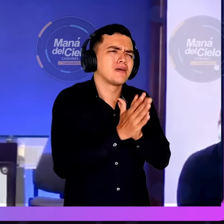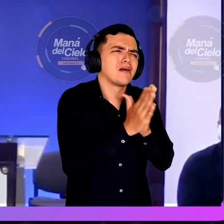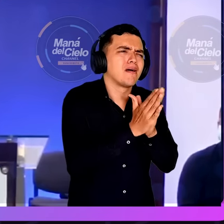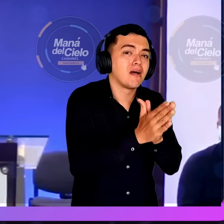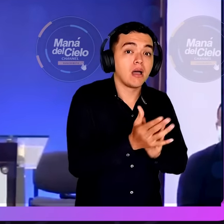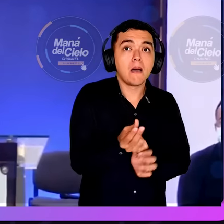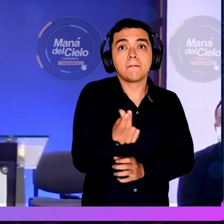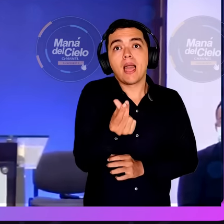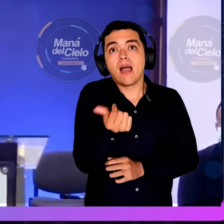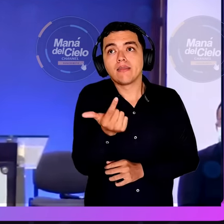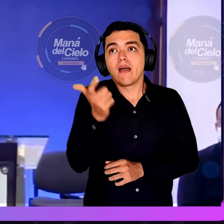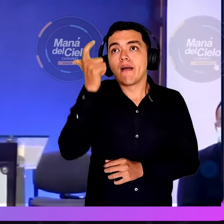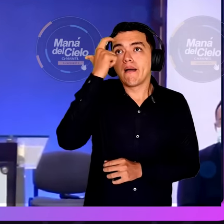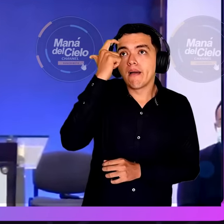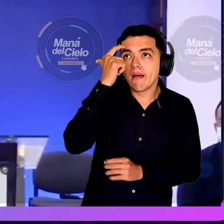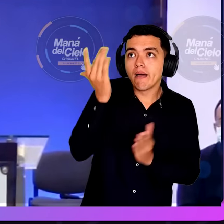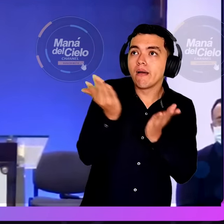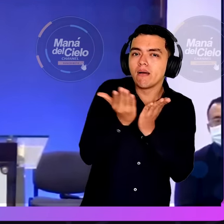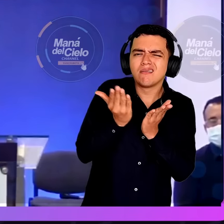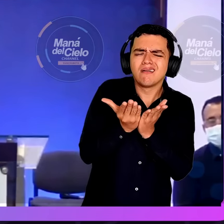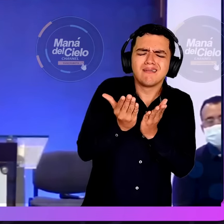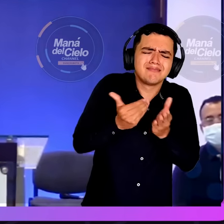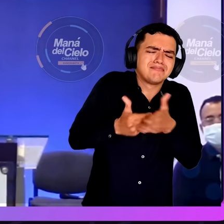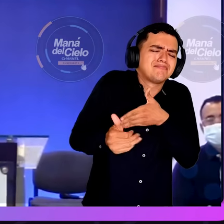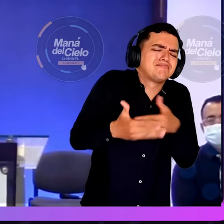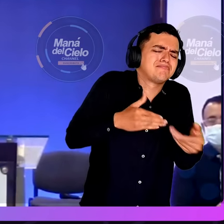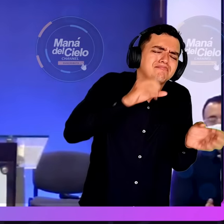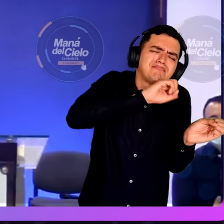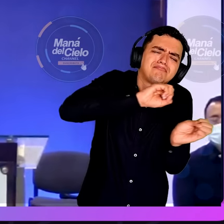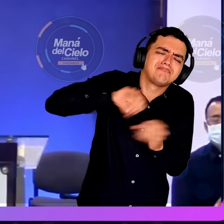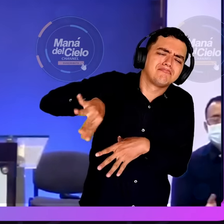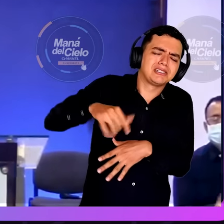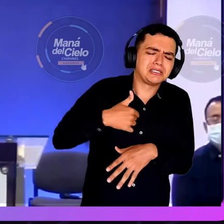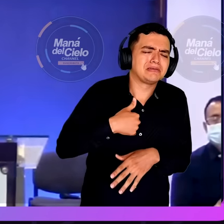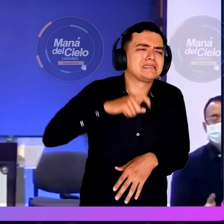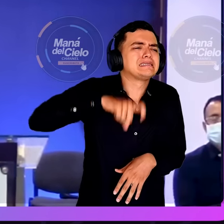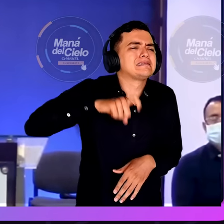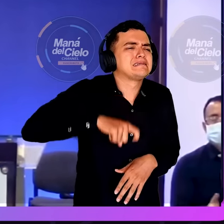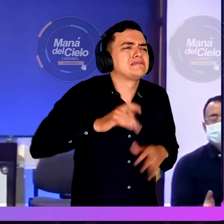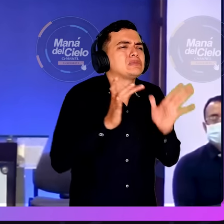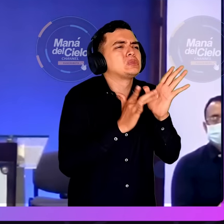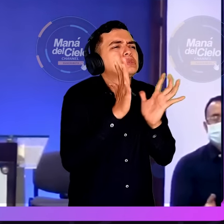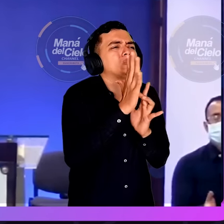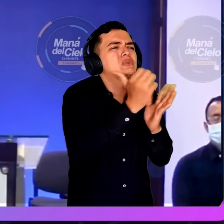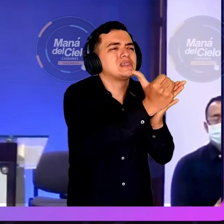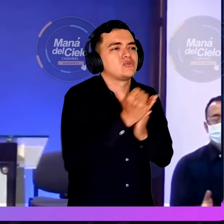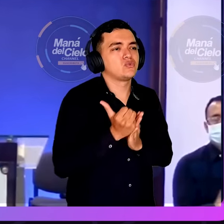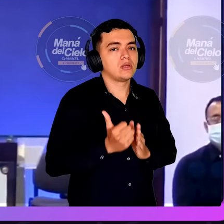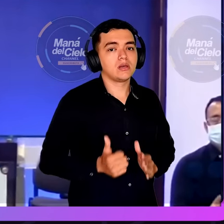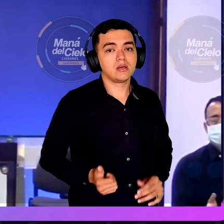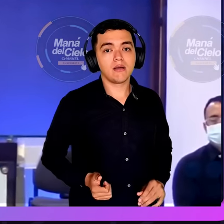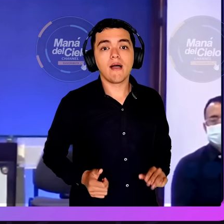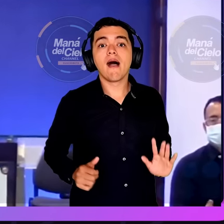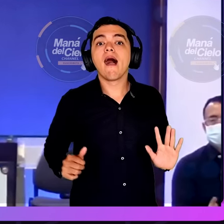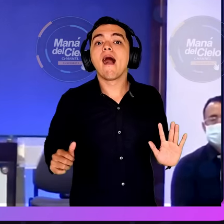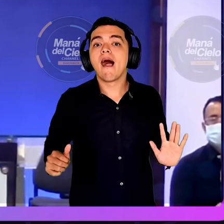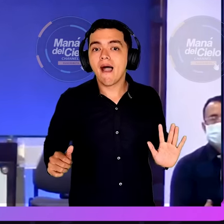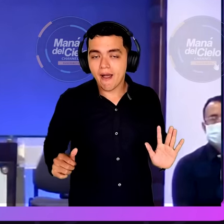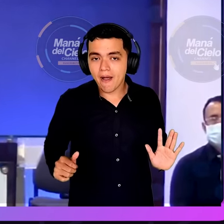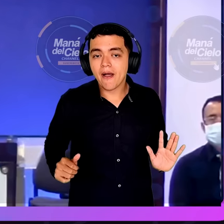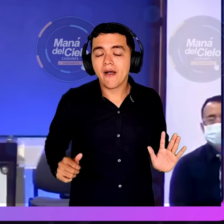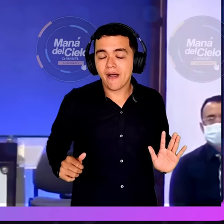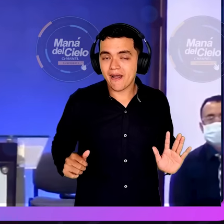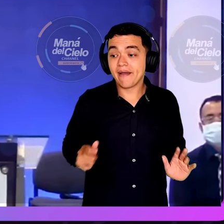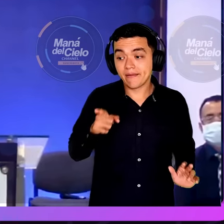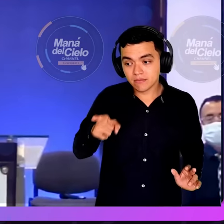importa posición? ¿Qué nos importa cargo? ¿Qué nos importa estudio? ¿Qué nos importa plata? Aquí lo que vale la pena es ver un